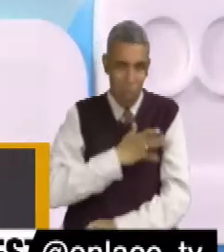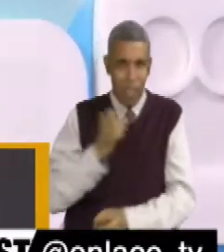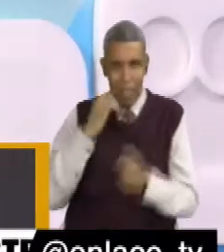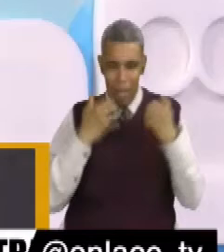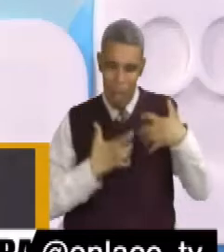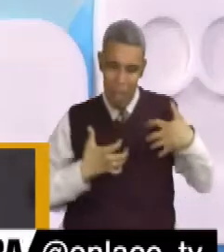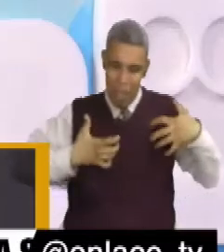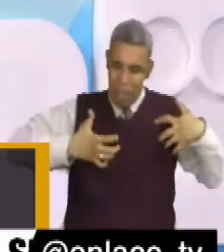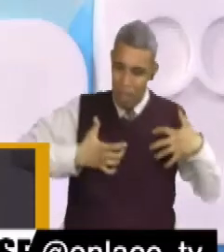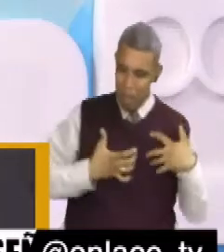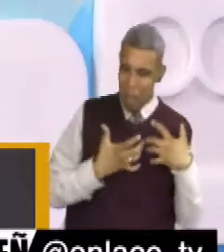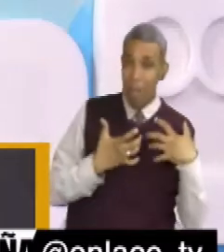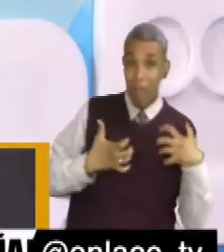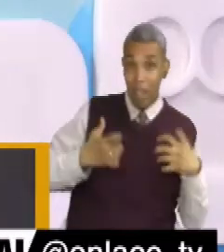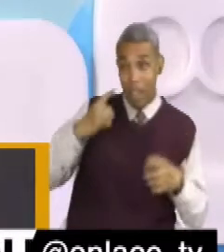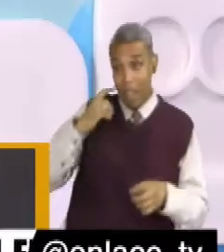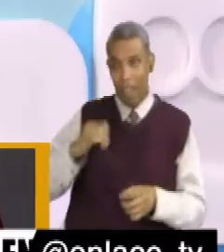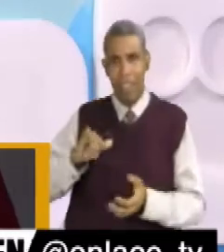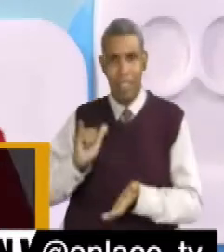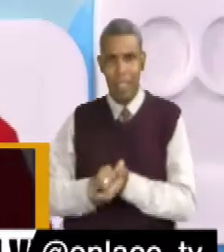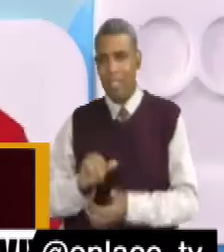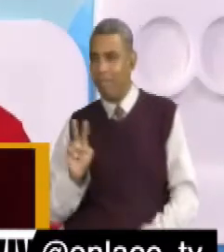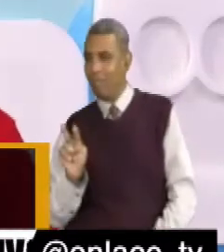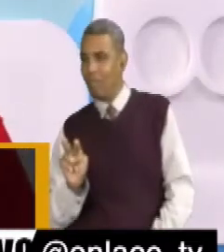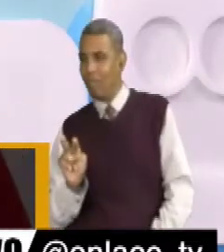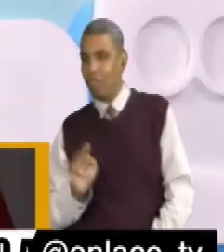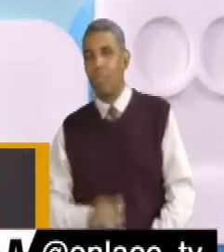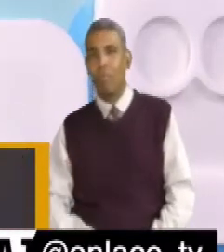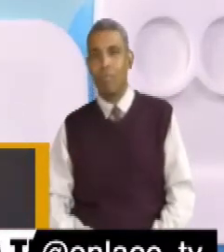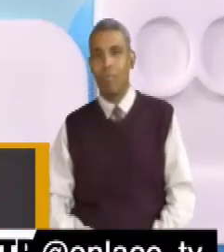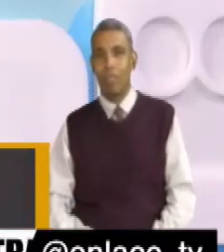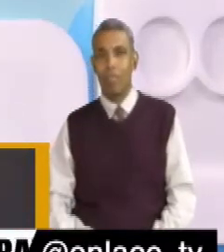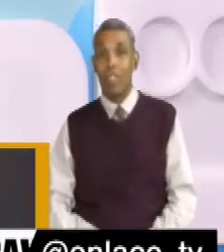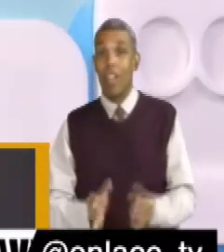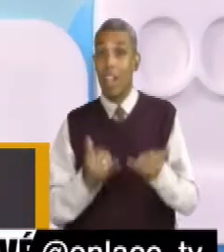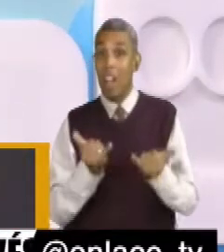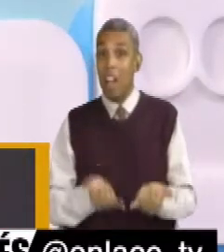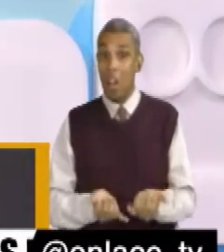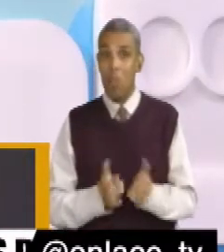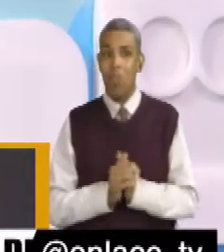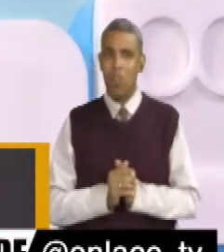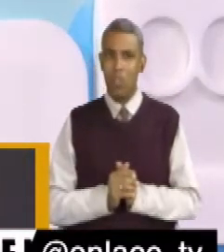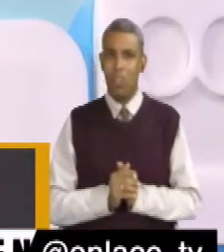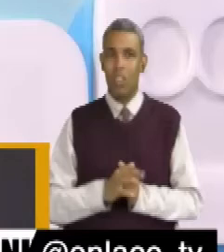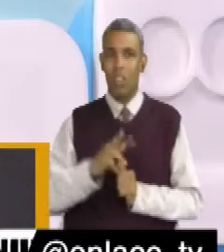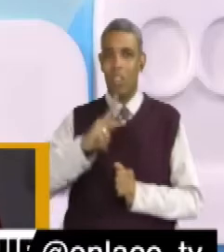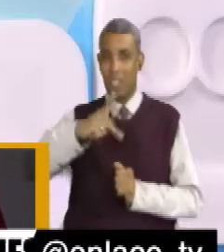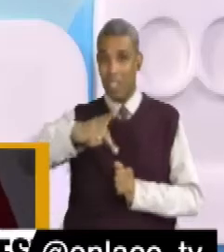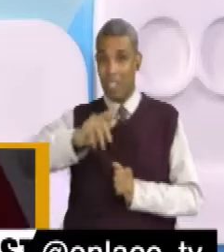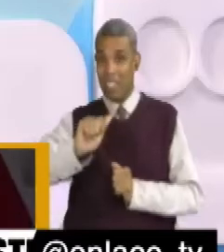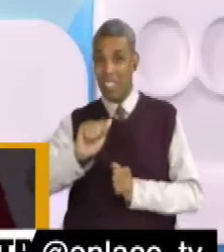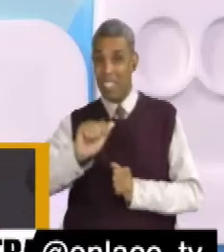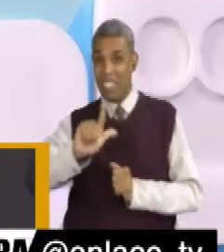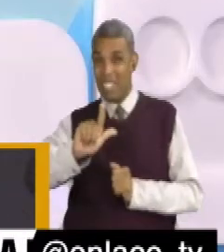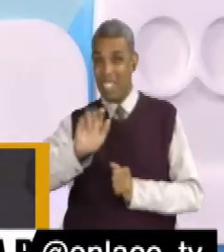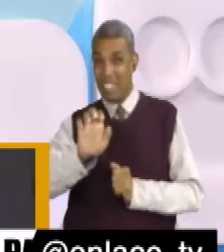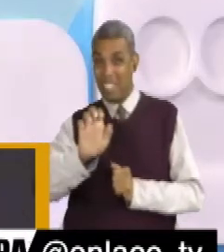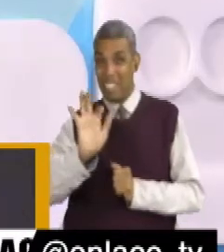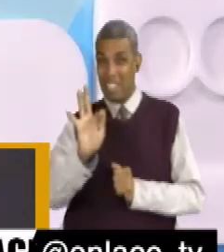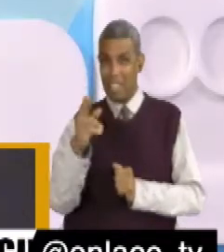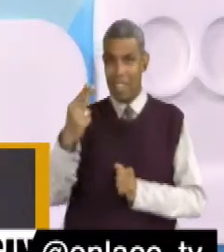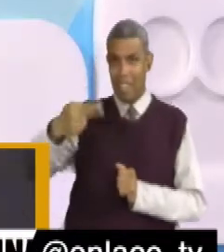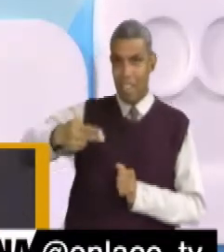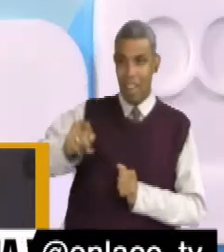de esta semana ya vamos a empezar a ver el nacimiento de Caleb Morales como un artista de la música vallenata. Entonces yo creo que eso es muy bonito y bueno,